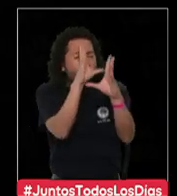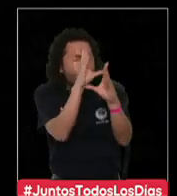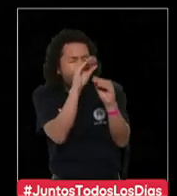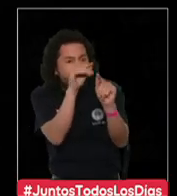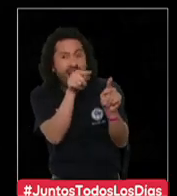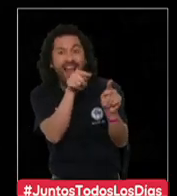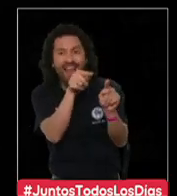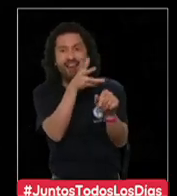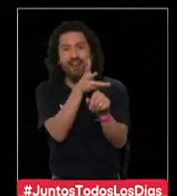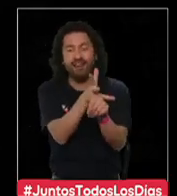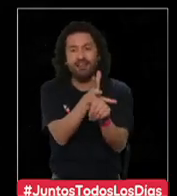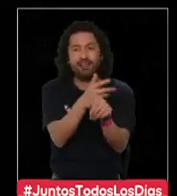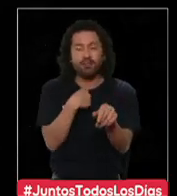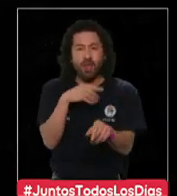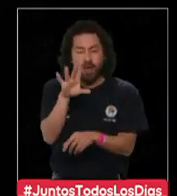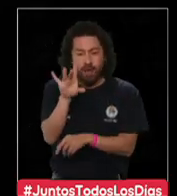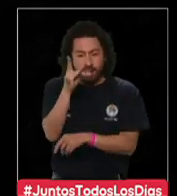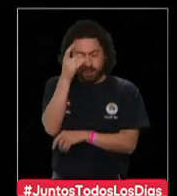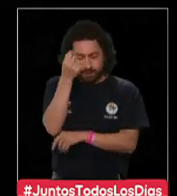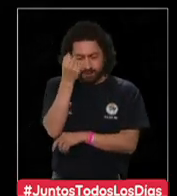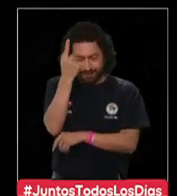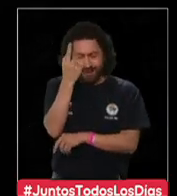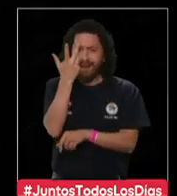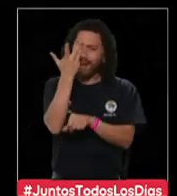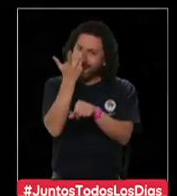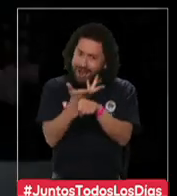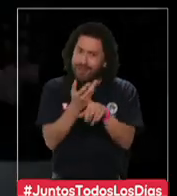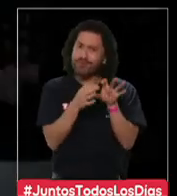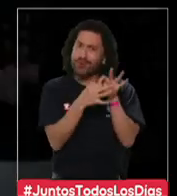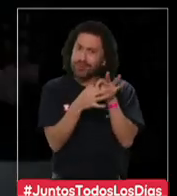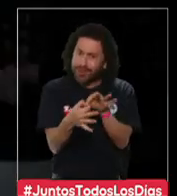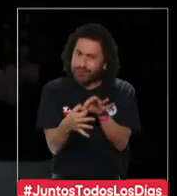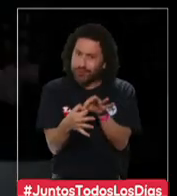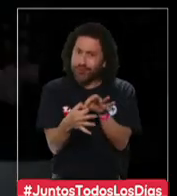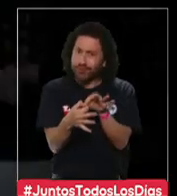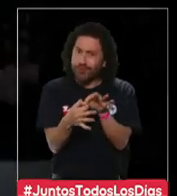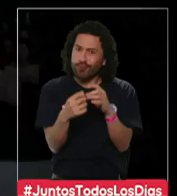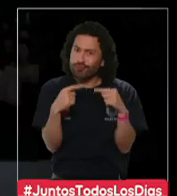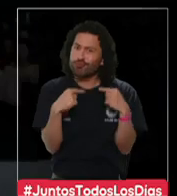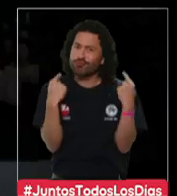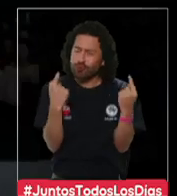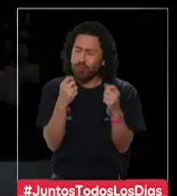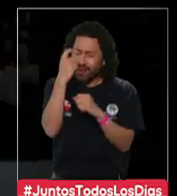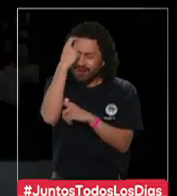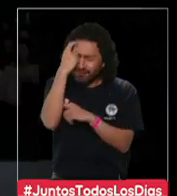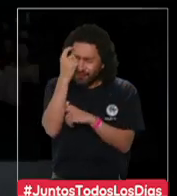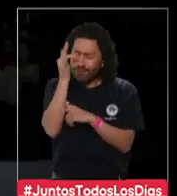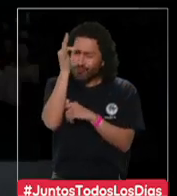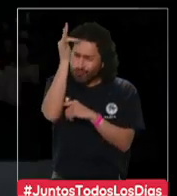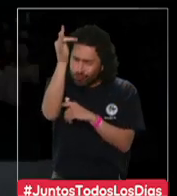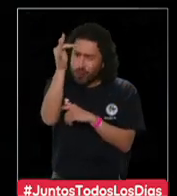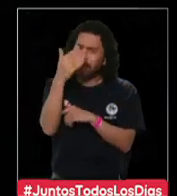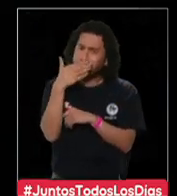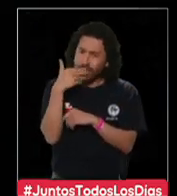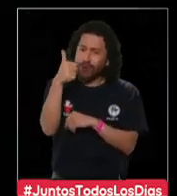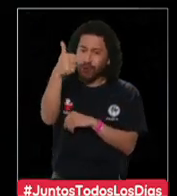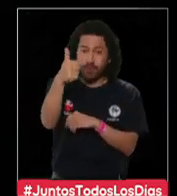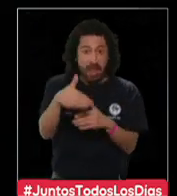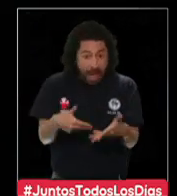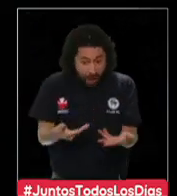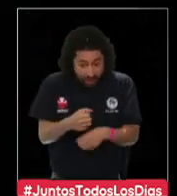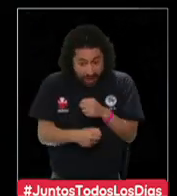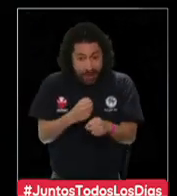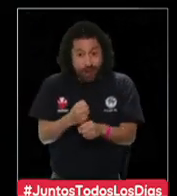descubrir que siempre hay una razón para creer en un futuro mejor. Ya estamos